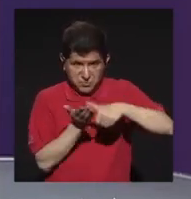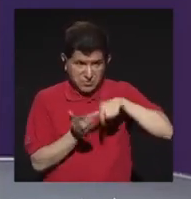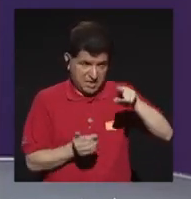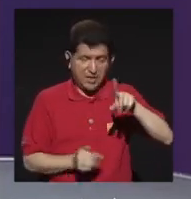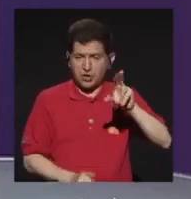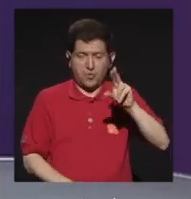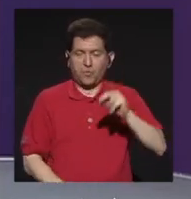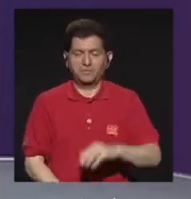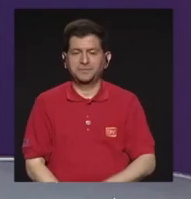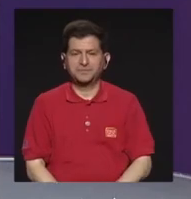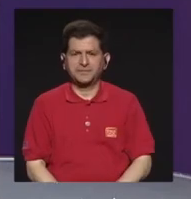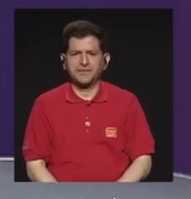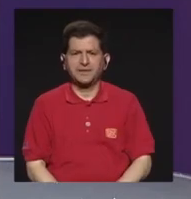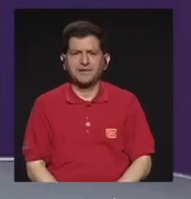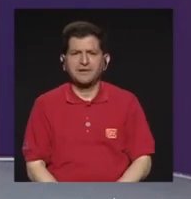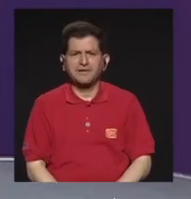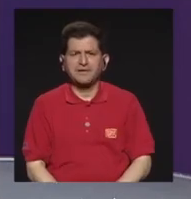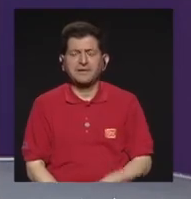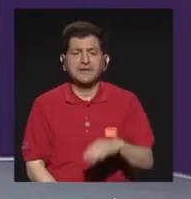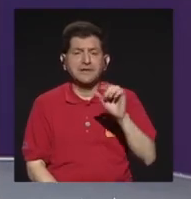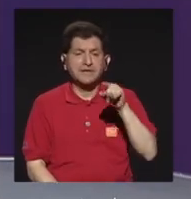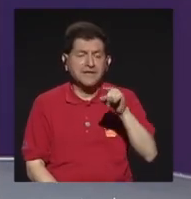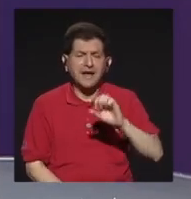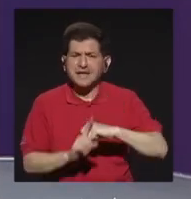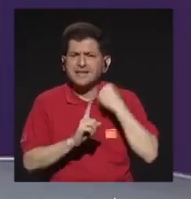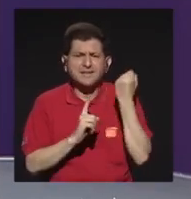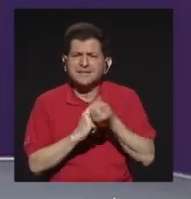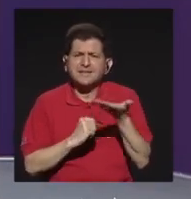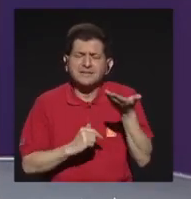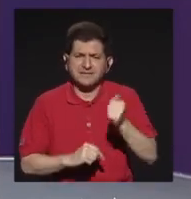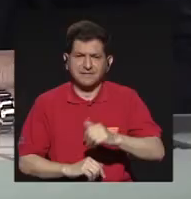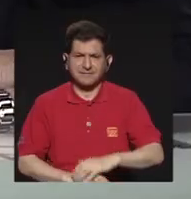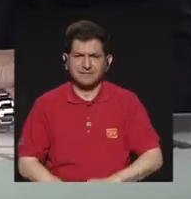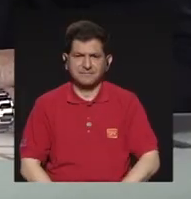eso es que pasó si por qué